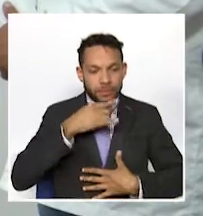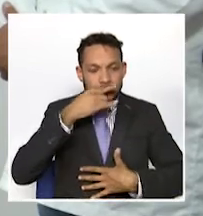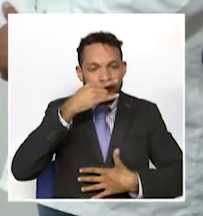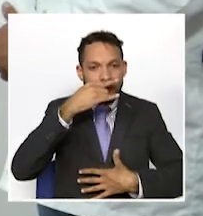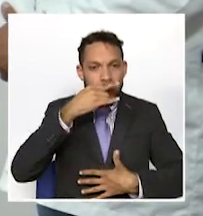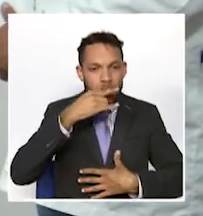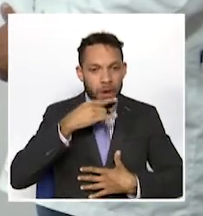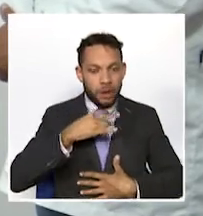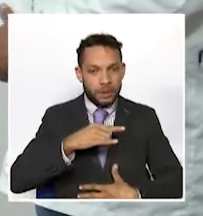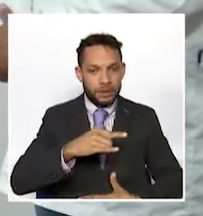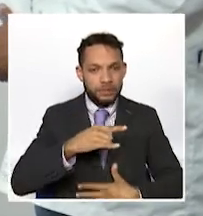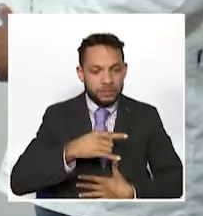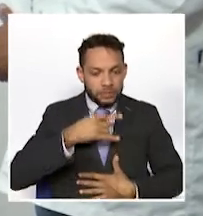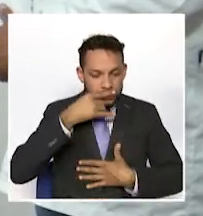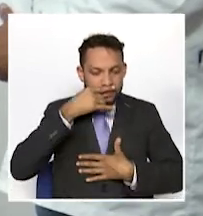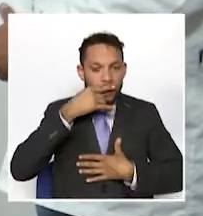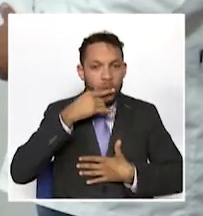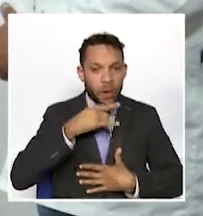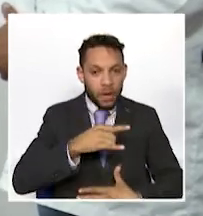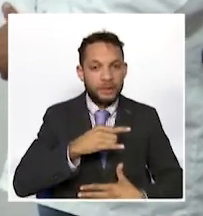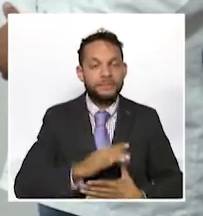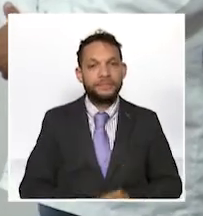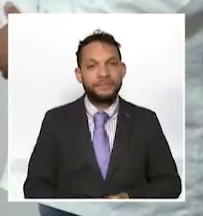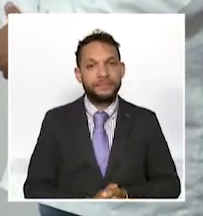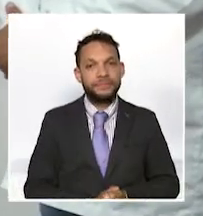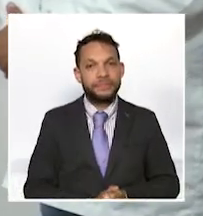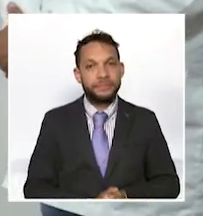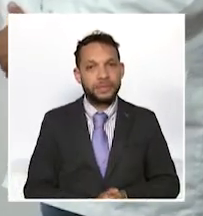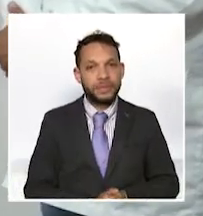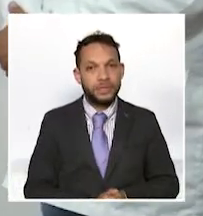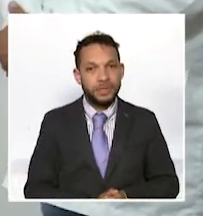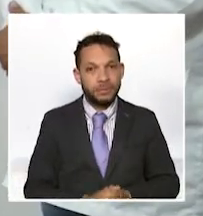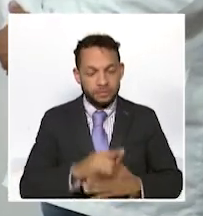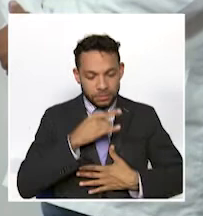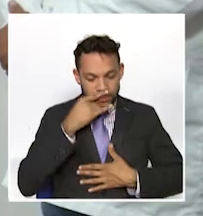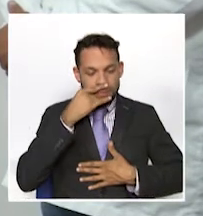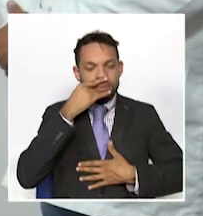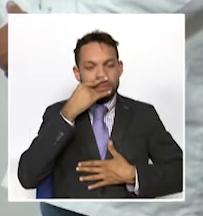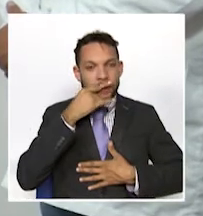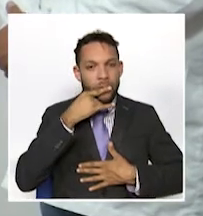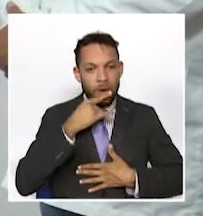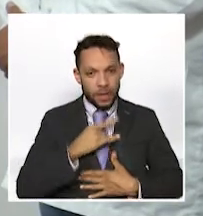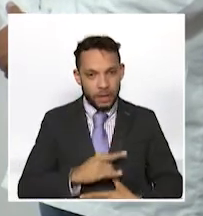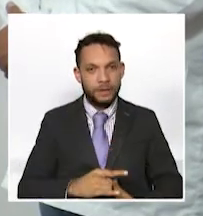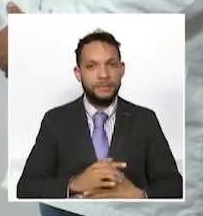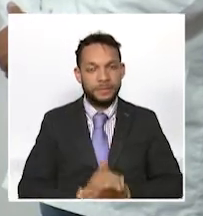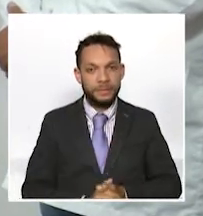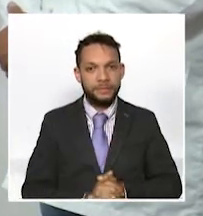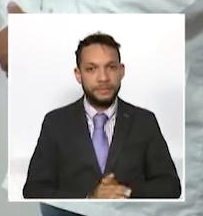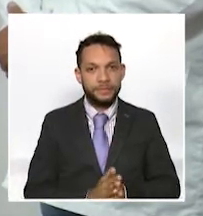Exhala. Inhala.